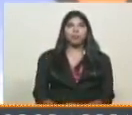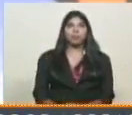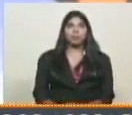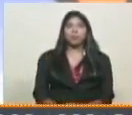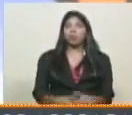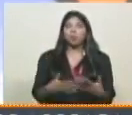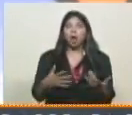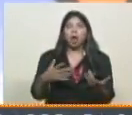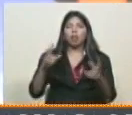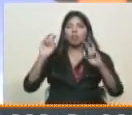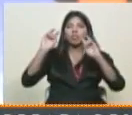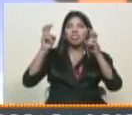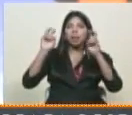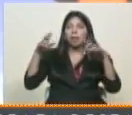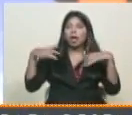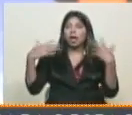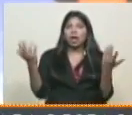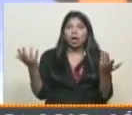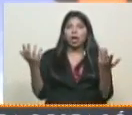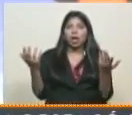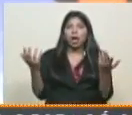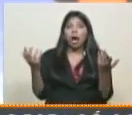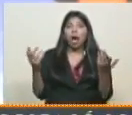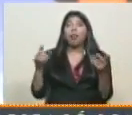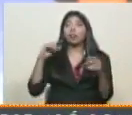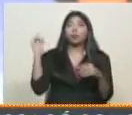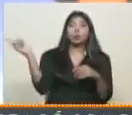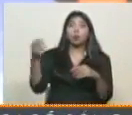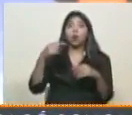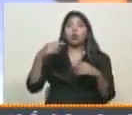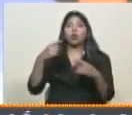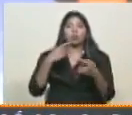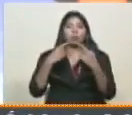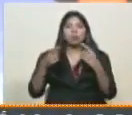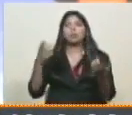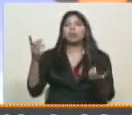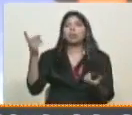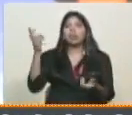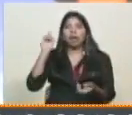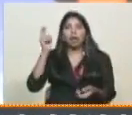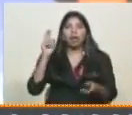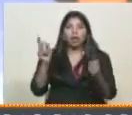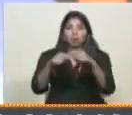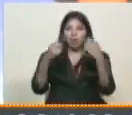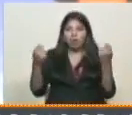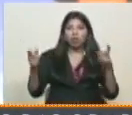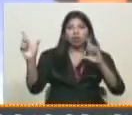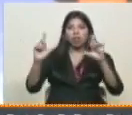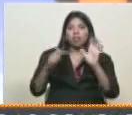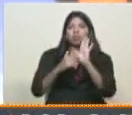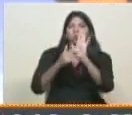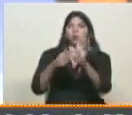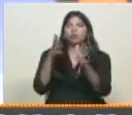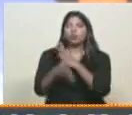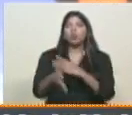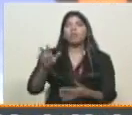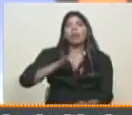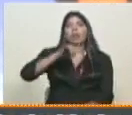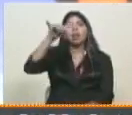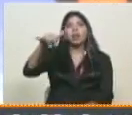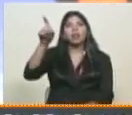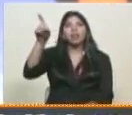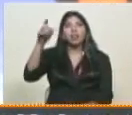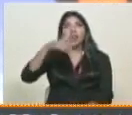atención de la mirada de los medios de comunicación y también en nuestro país esta gira que está realizando el presidente nicolás maduro la ha catalogado